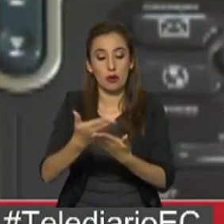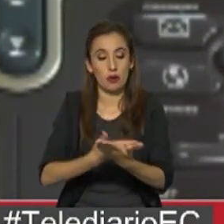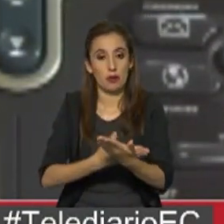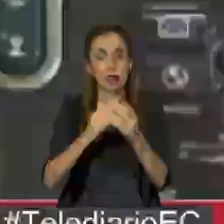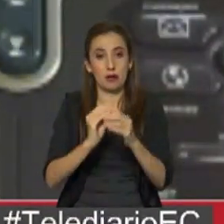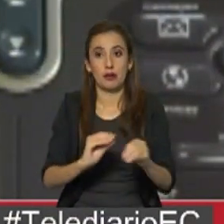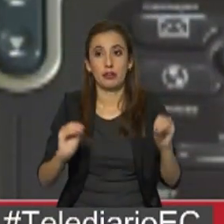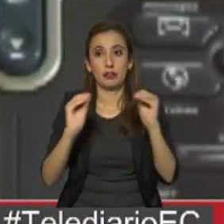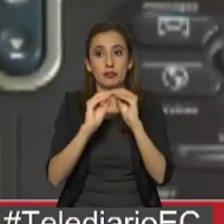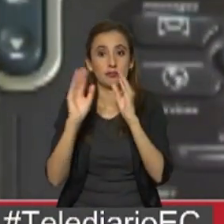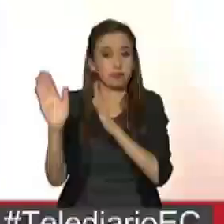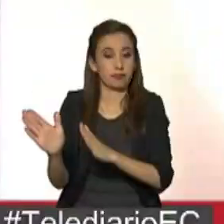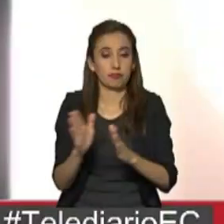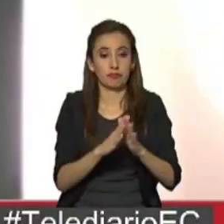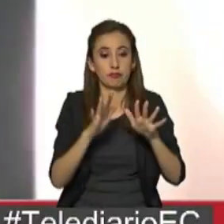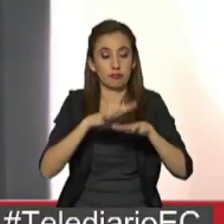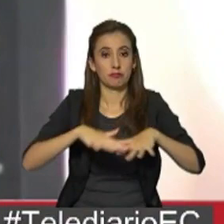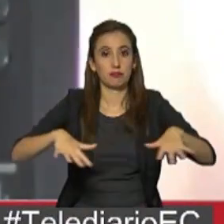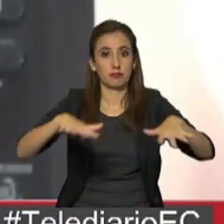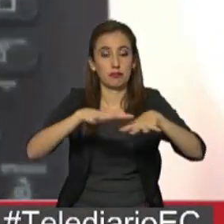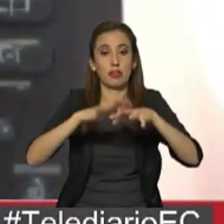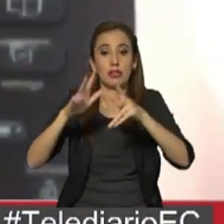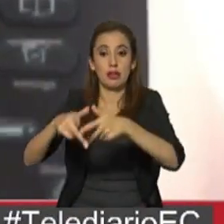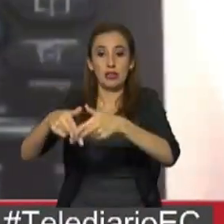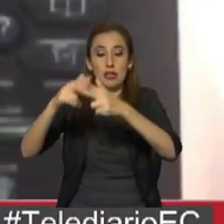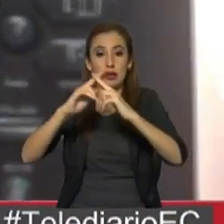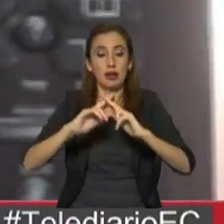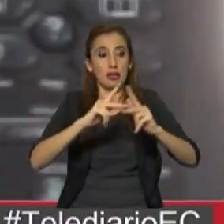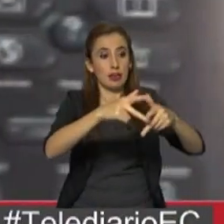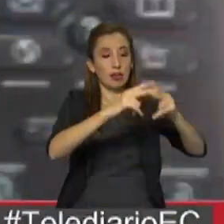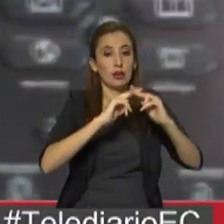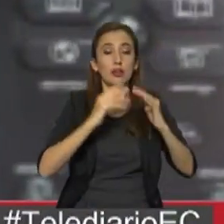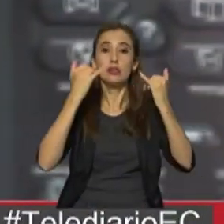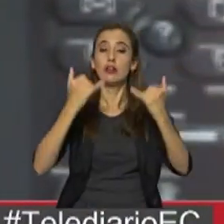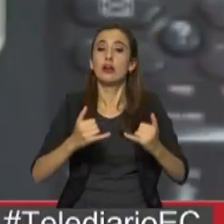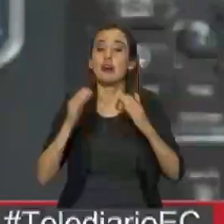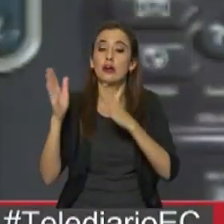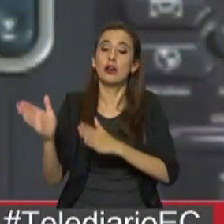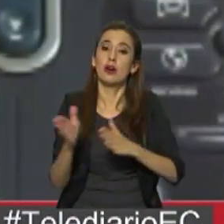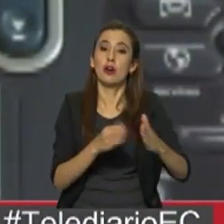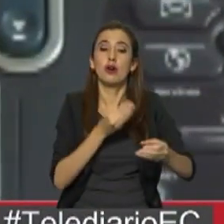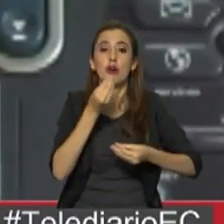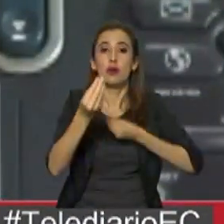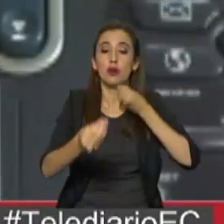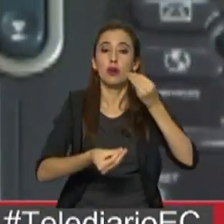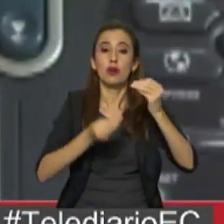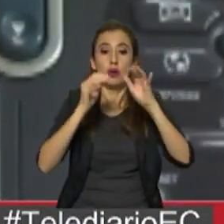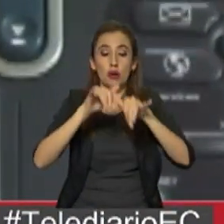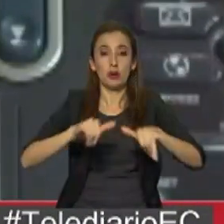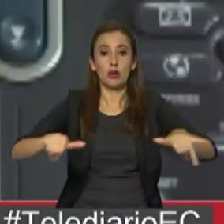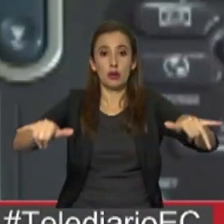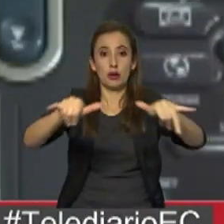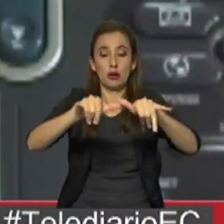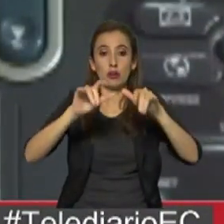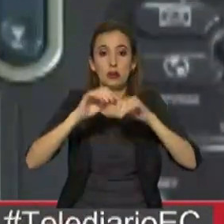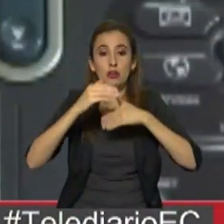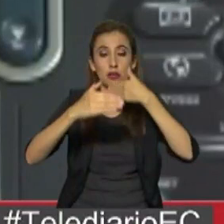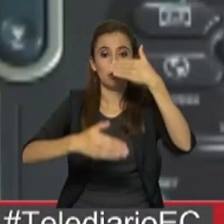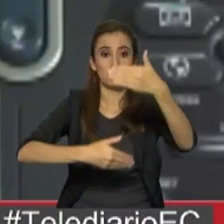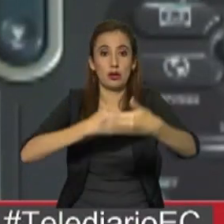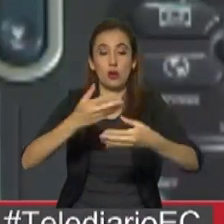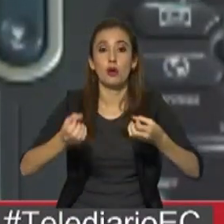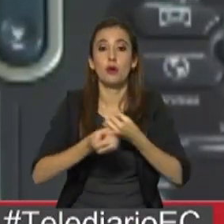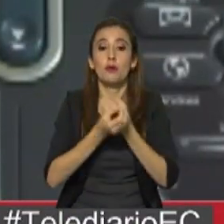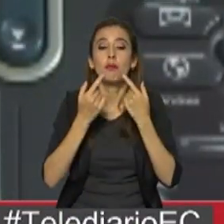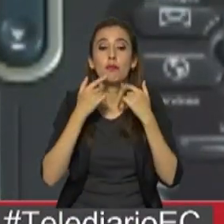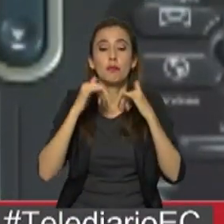aportes que se inviertan la mitad de los créditos lo que esperamos dado que ya está allí hay un acuerdo en el